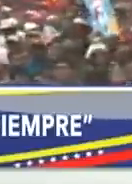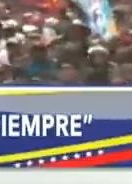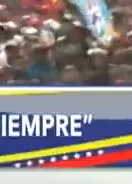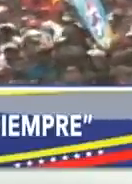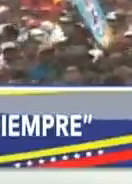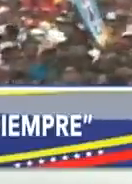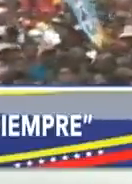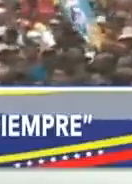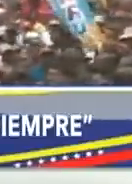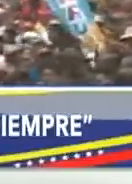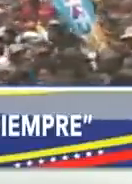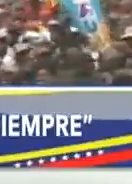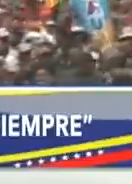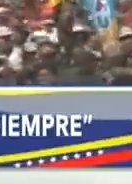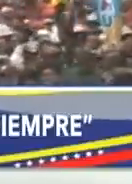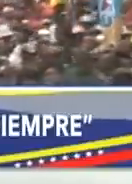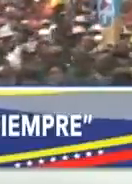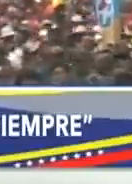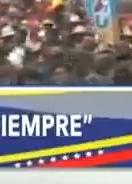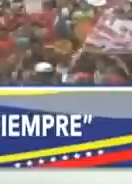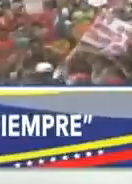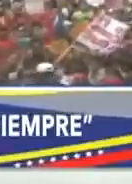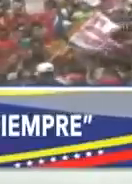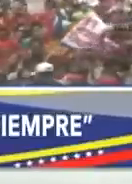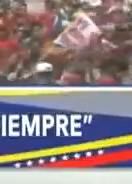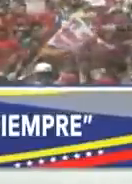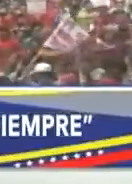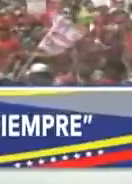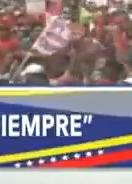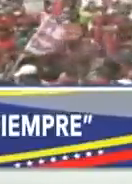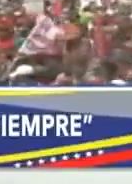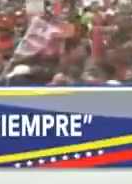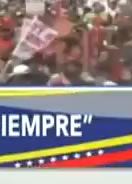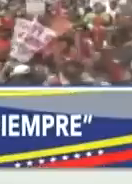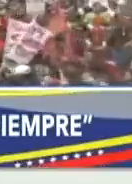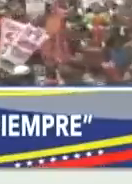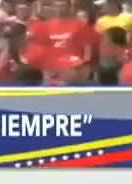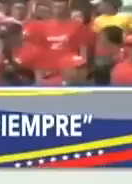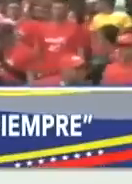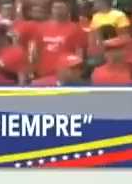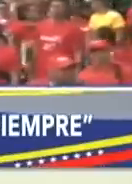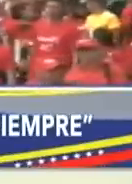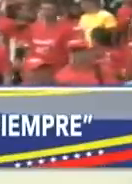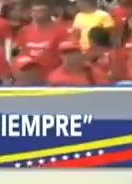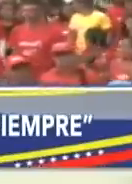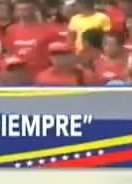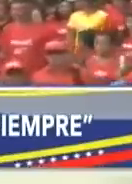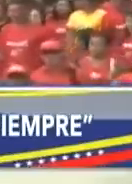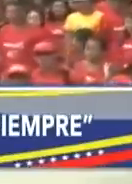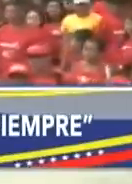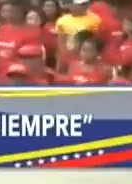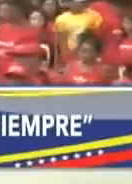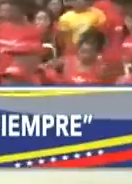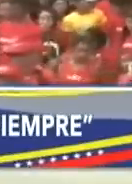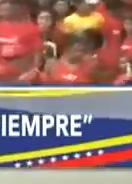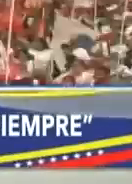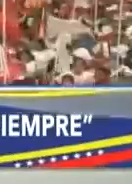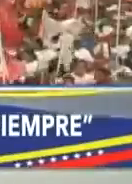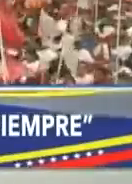muchachos y muchachas, la unión de la generación del 4 de febrero con la generación de